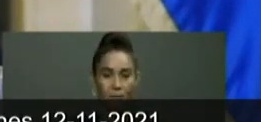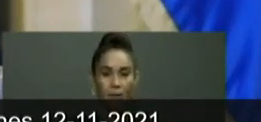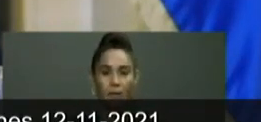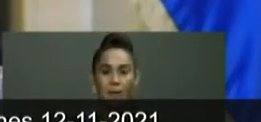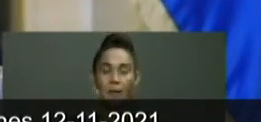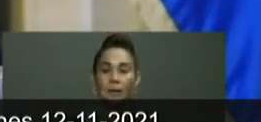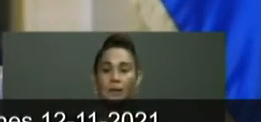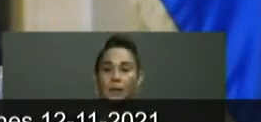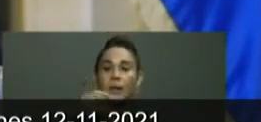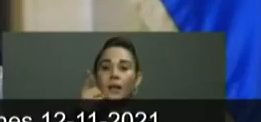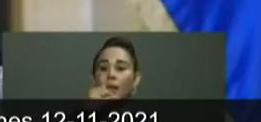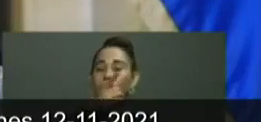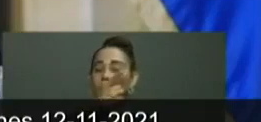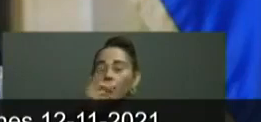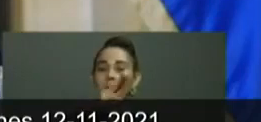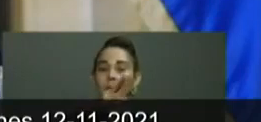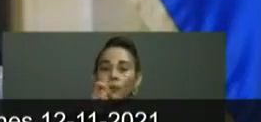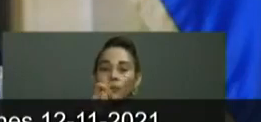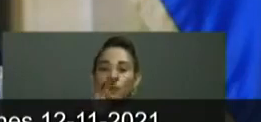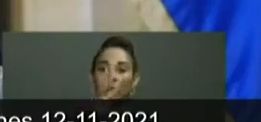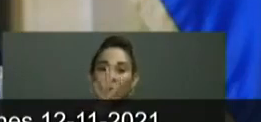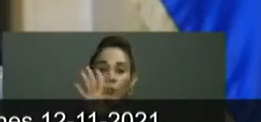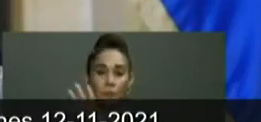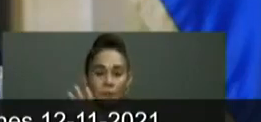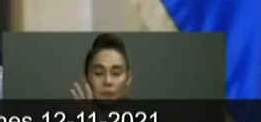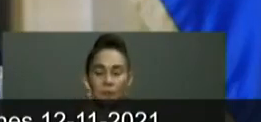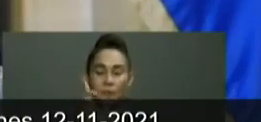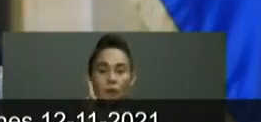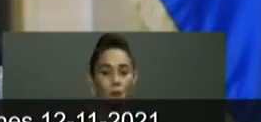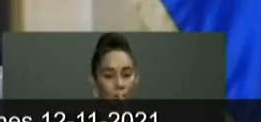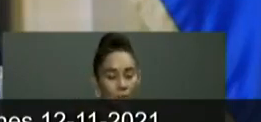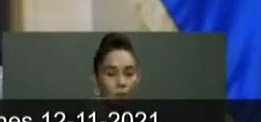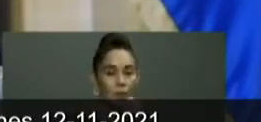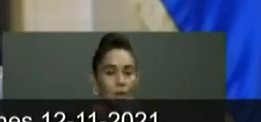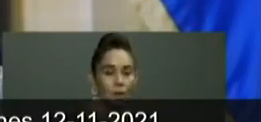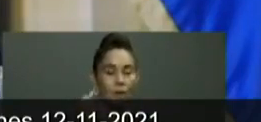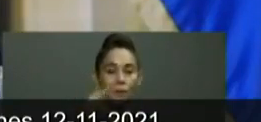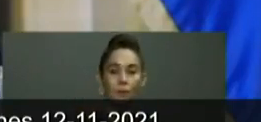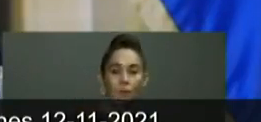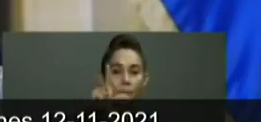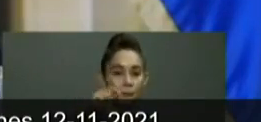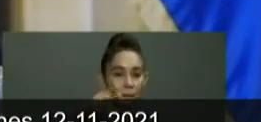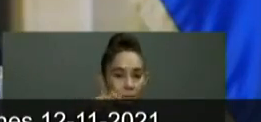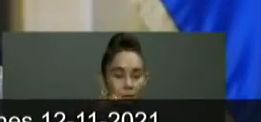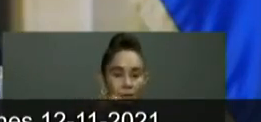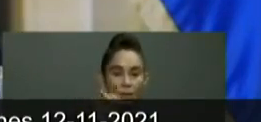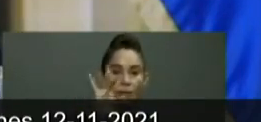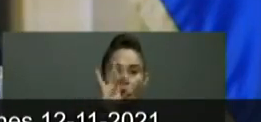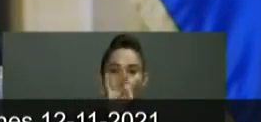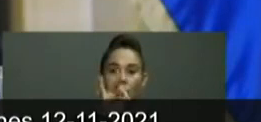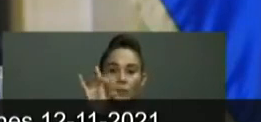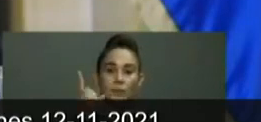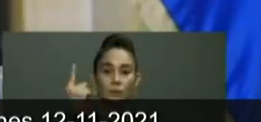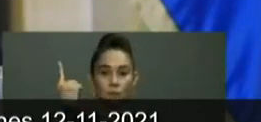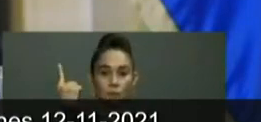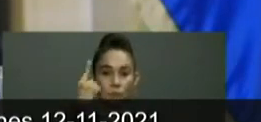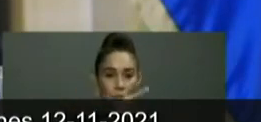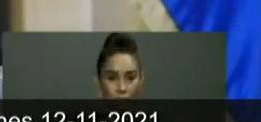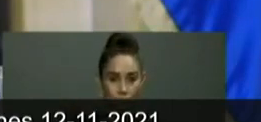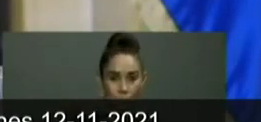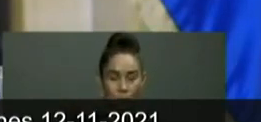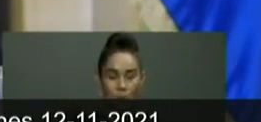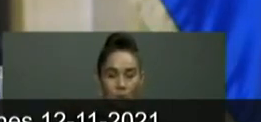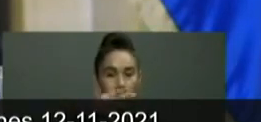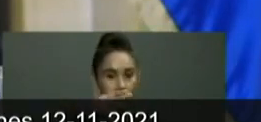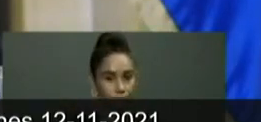eran 245 partos por día. En el 2020 eran 88 partos por día de